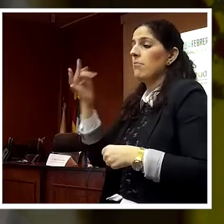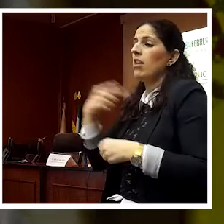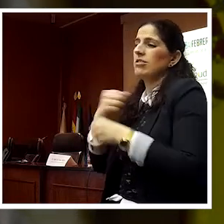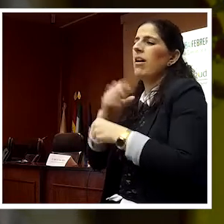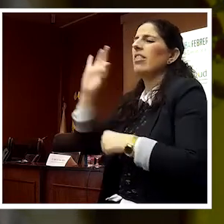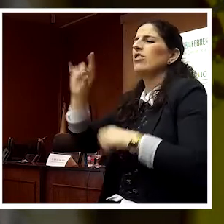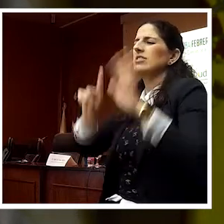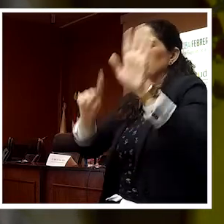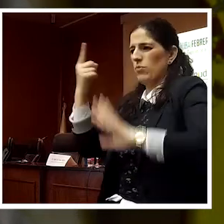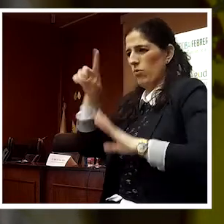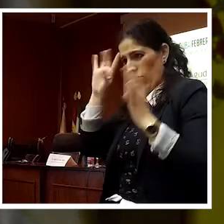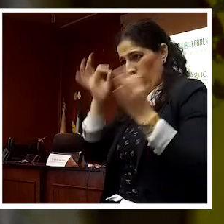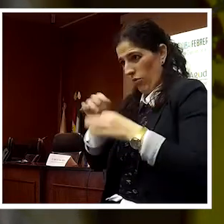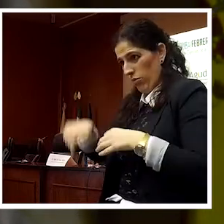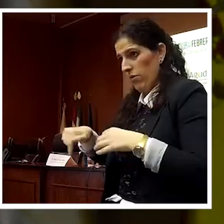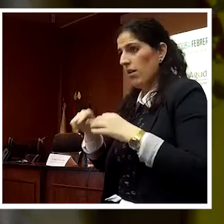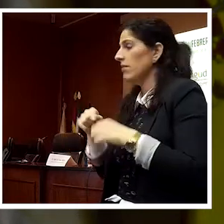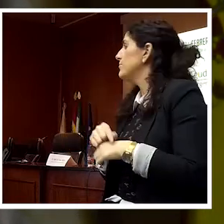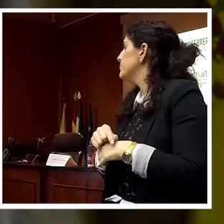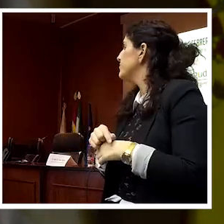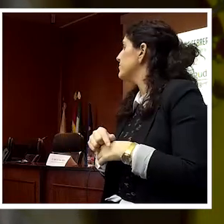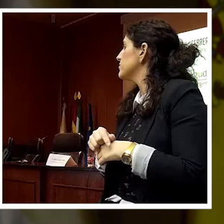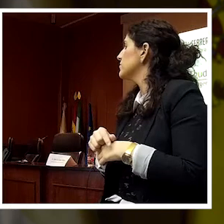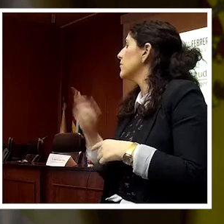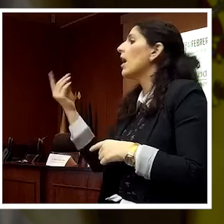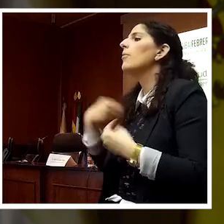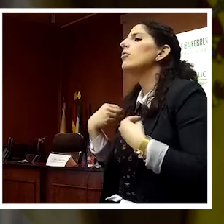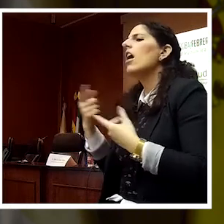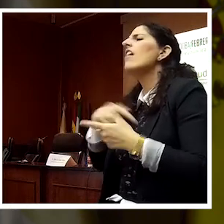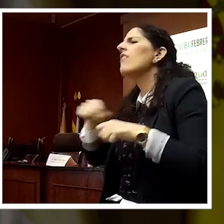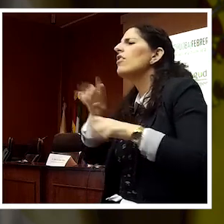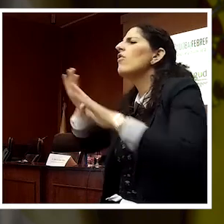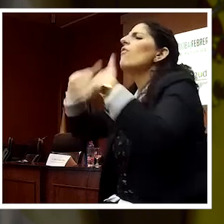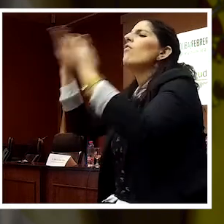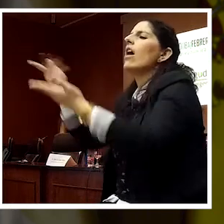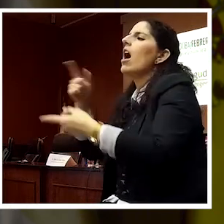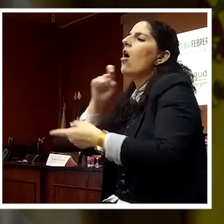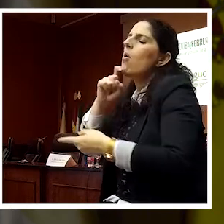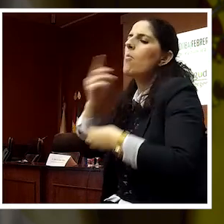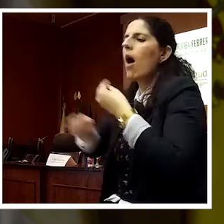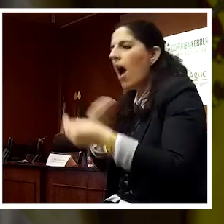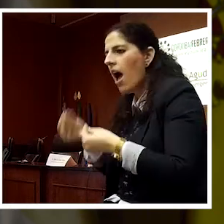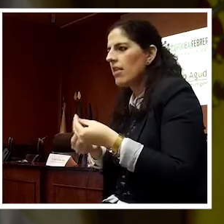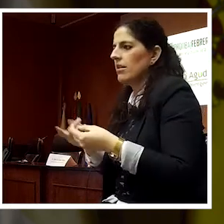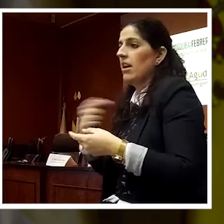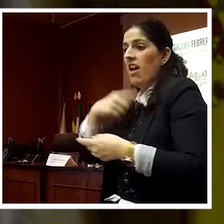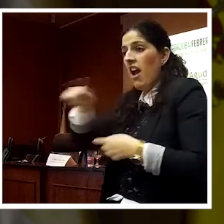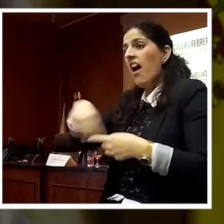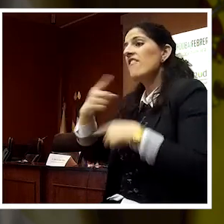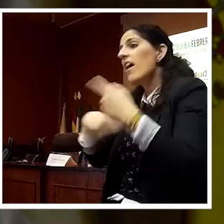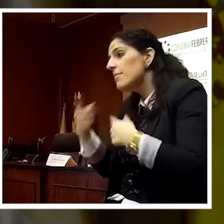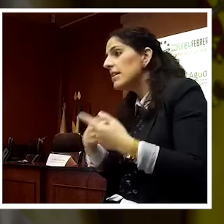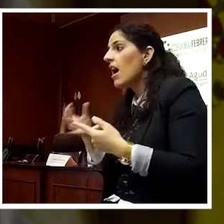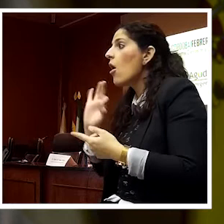del 061 de Córdoba y quería mostraros un poco qué podemos hacer los familiares